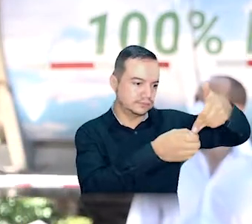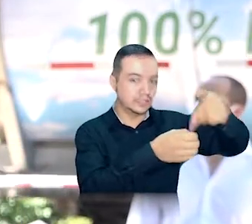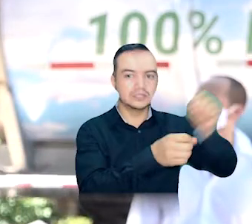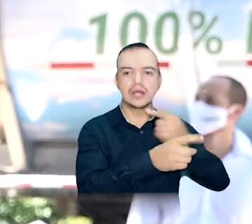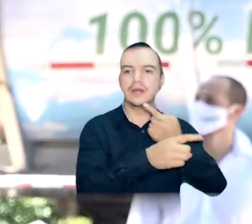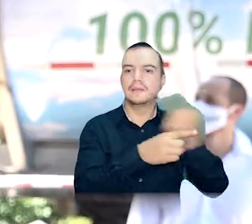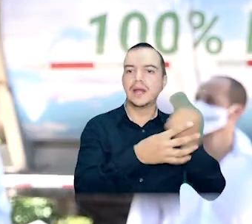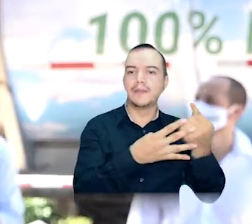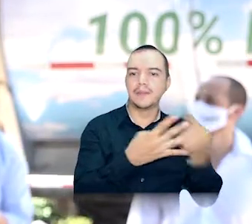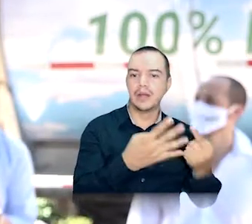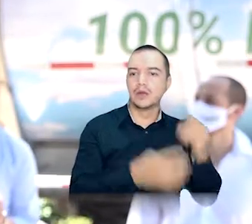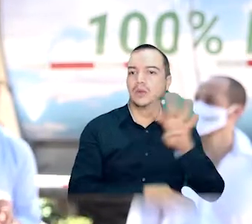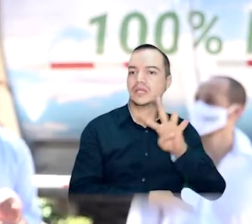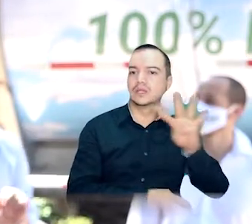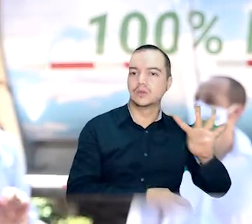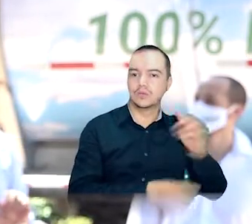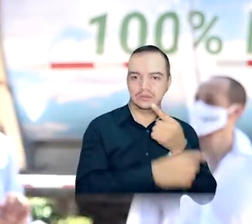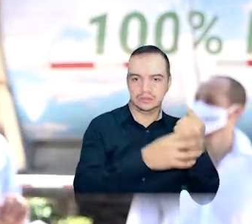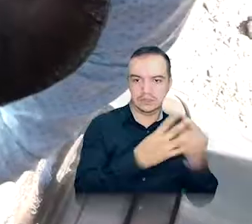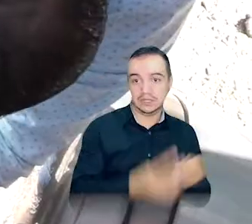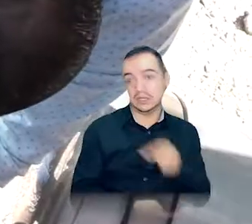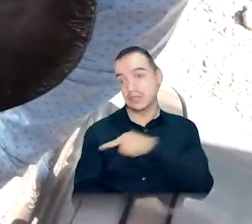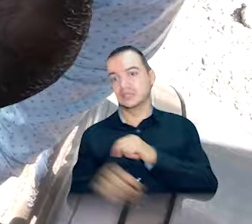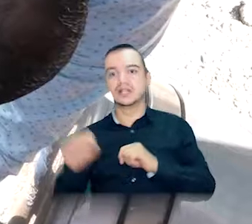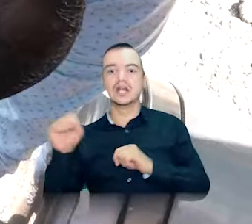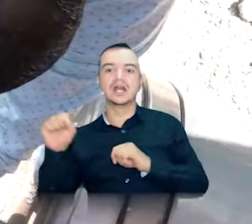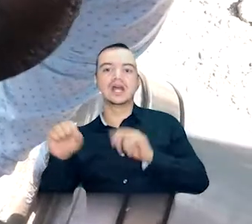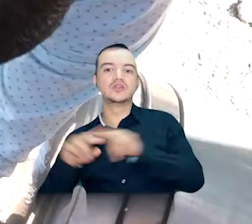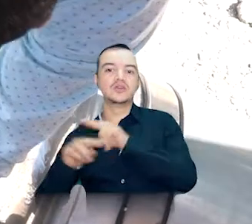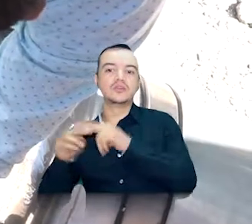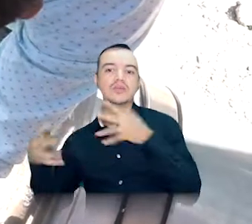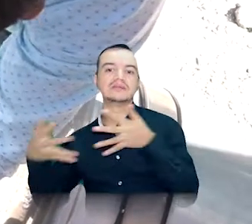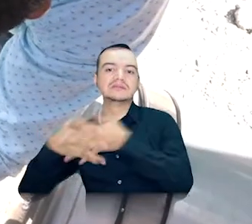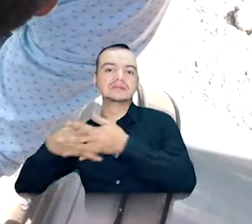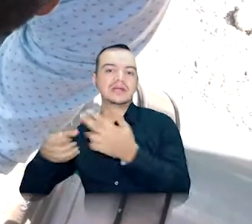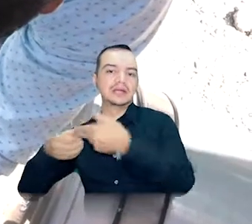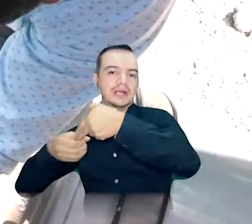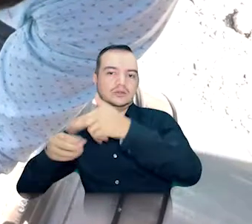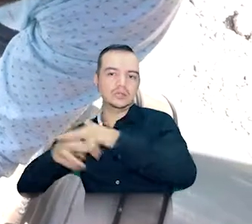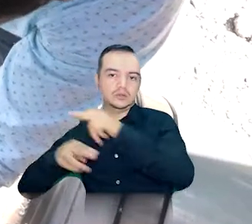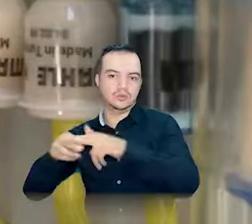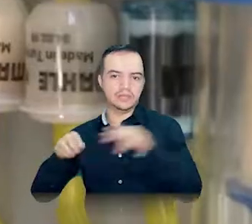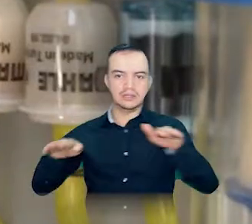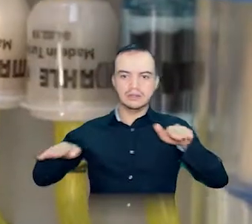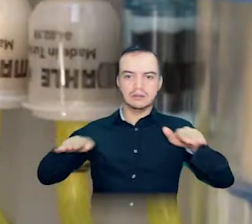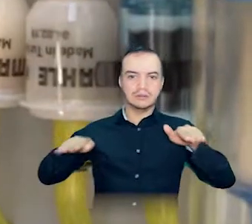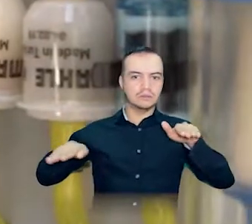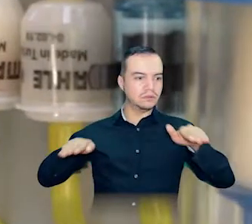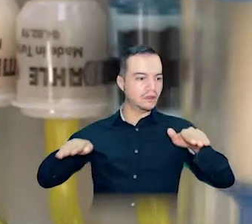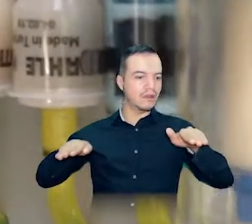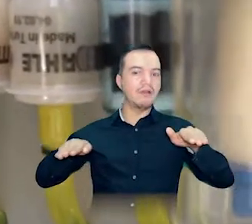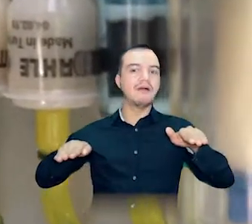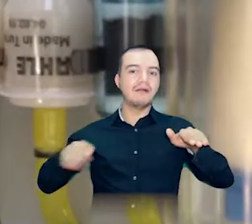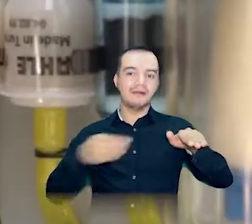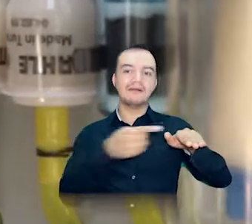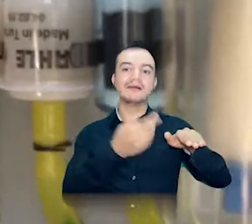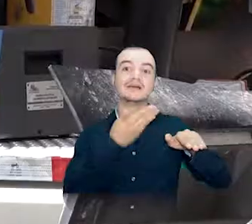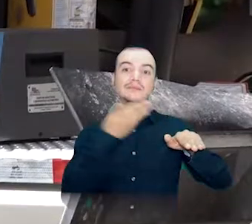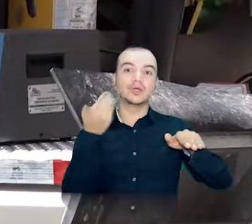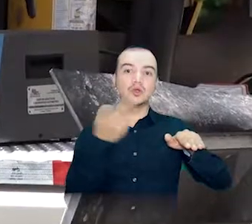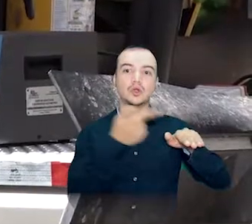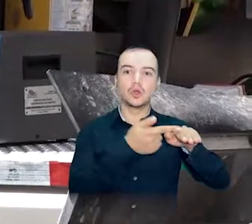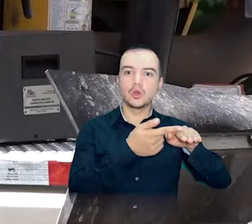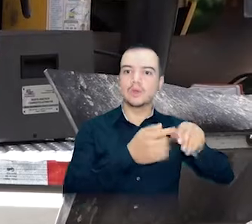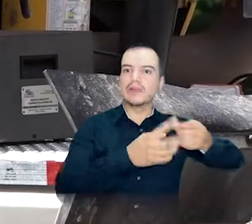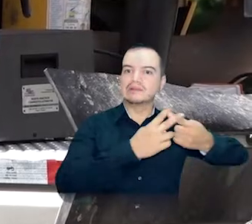otro vehículo que utilizaba la mezcla entre diésel y biodiesel, que es el B10. Esto es muy favorable porque se